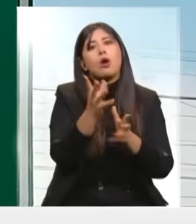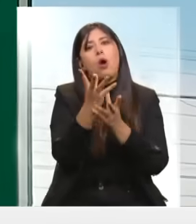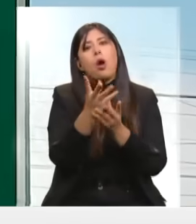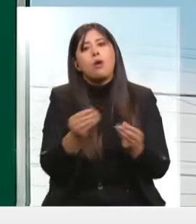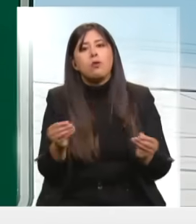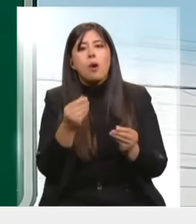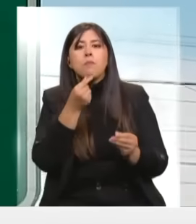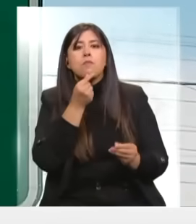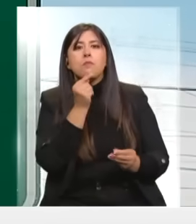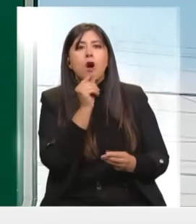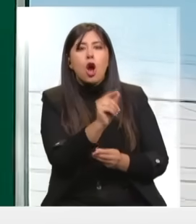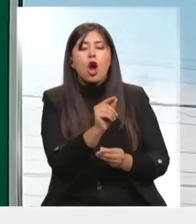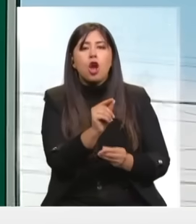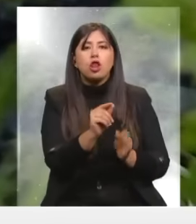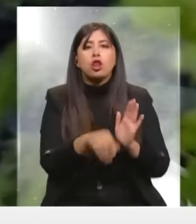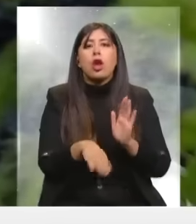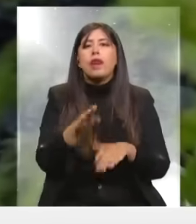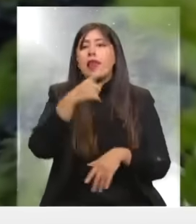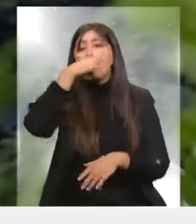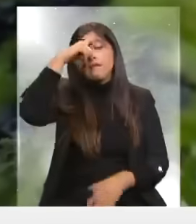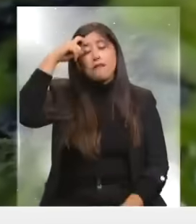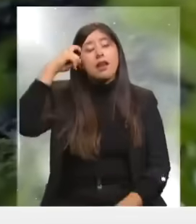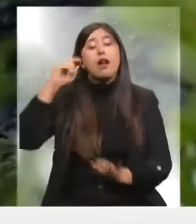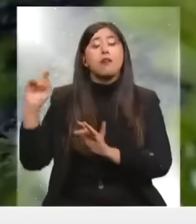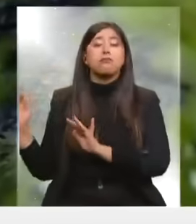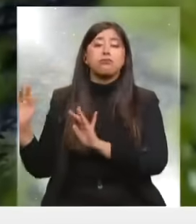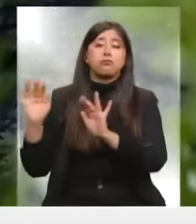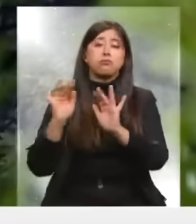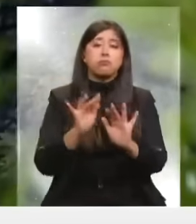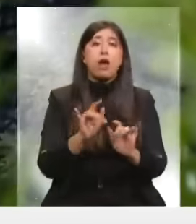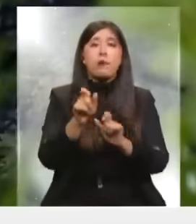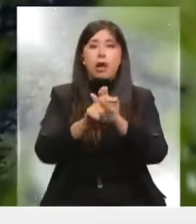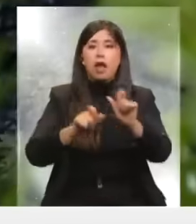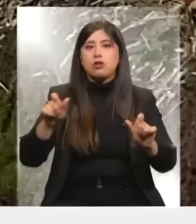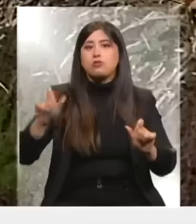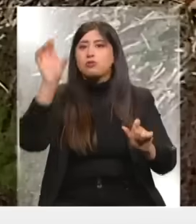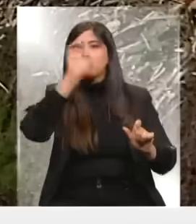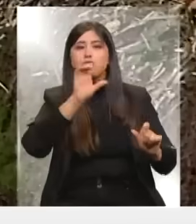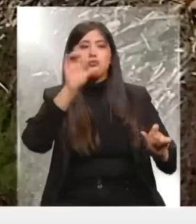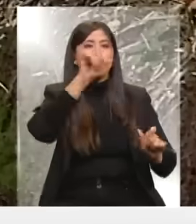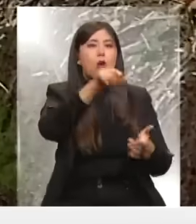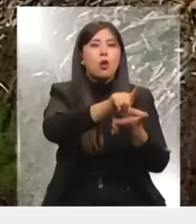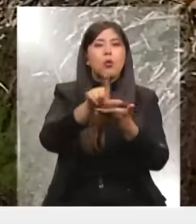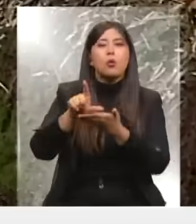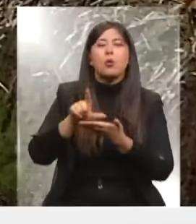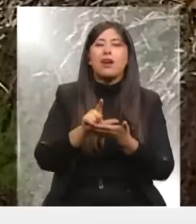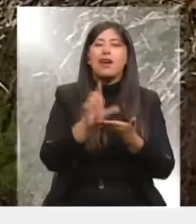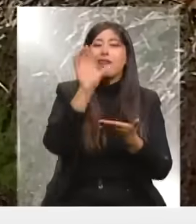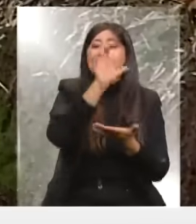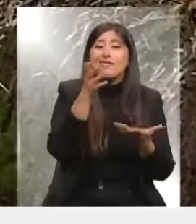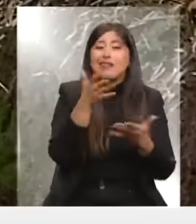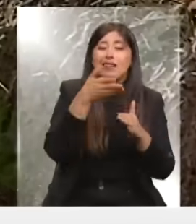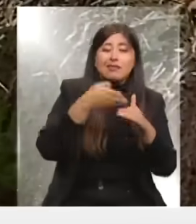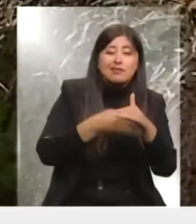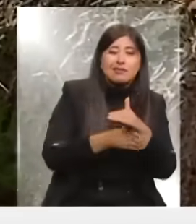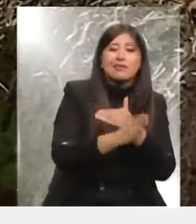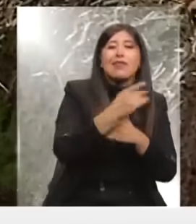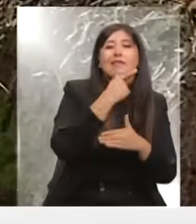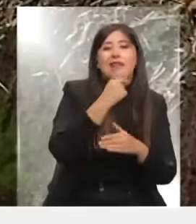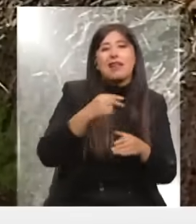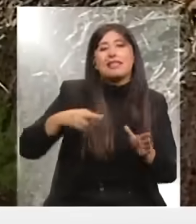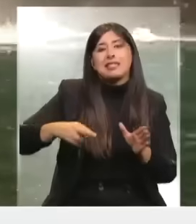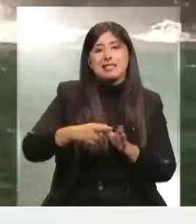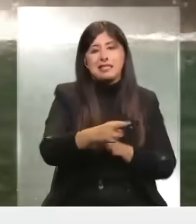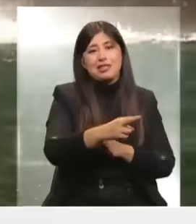a puertas de la temporada alta, donde son miles de turistas que llegan hasta estos sectores en busca de un acceso fácil al río